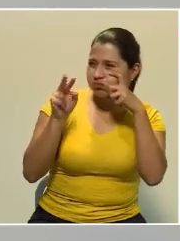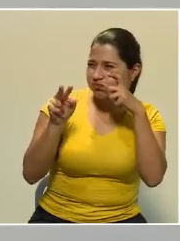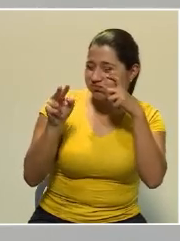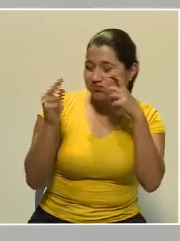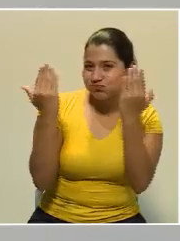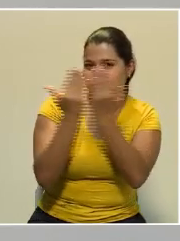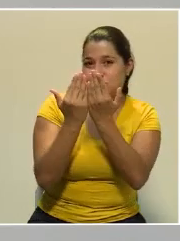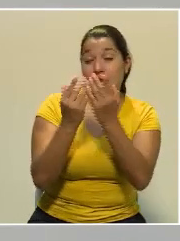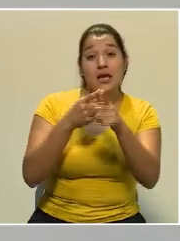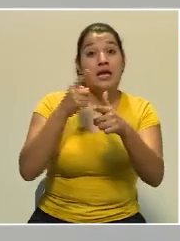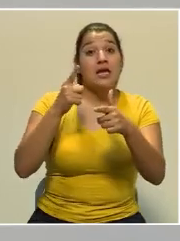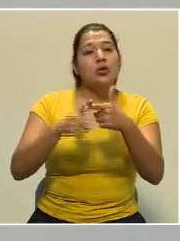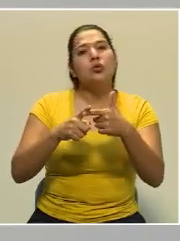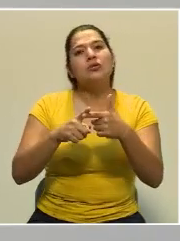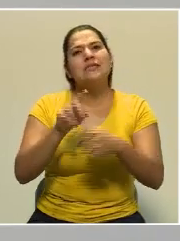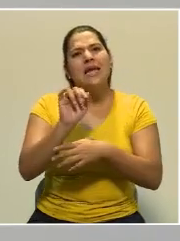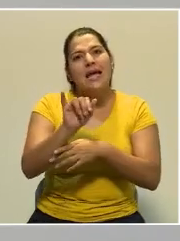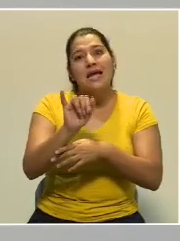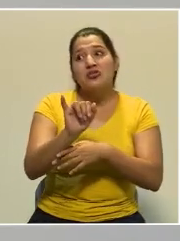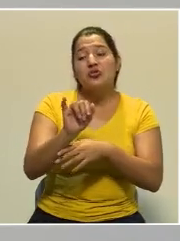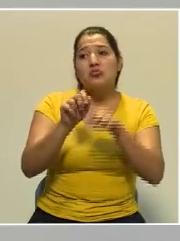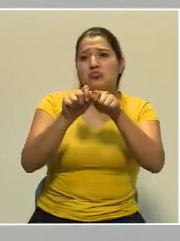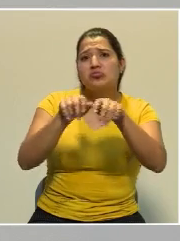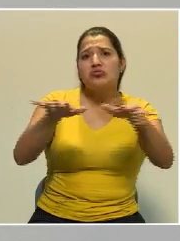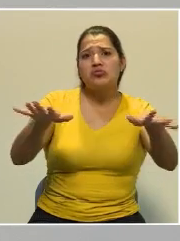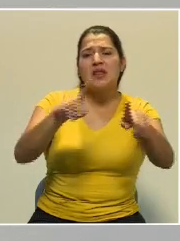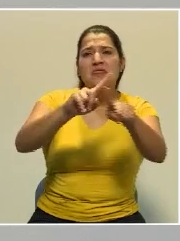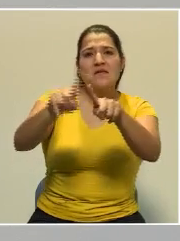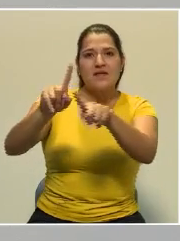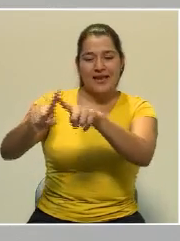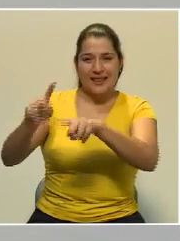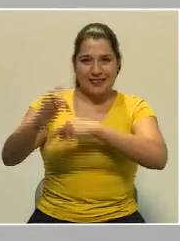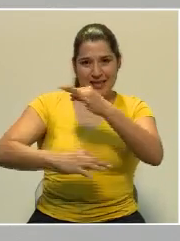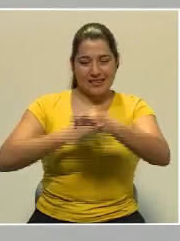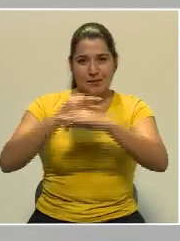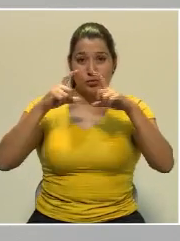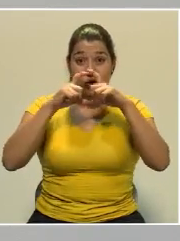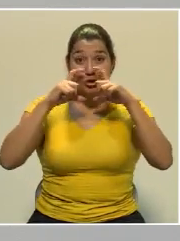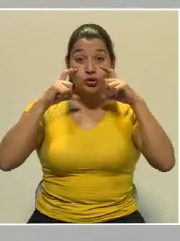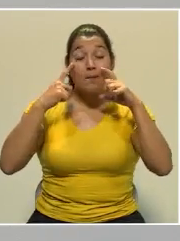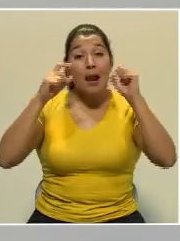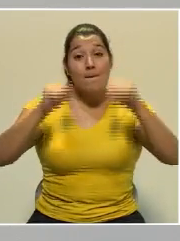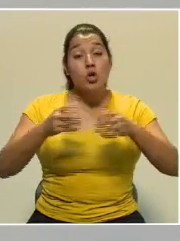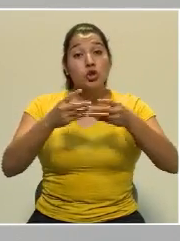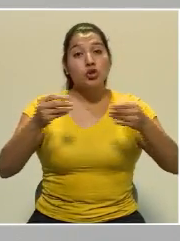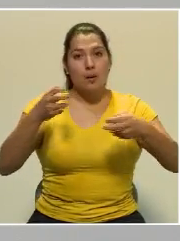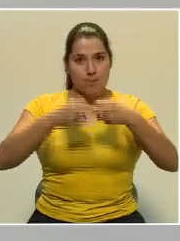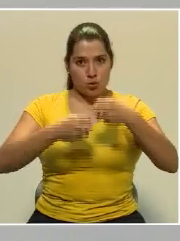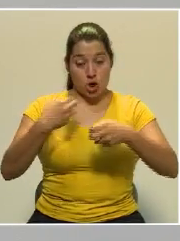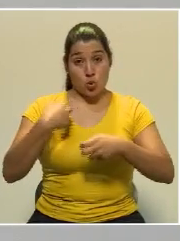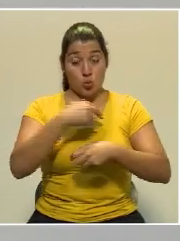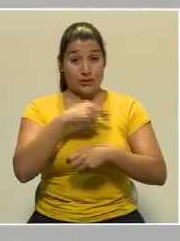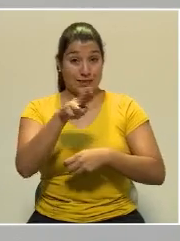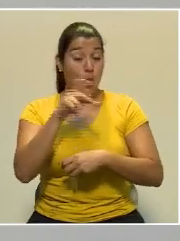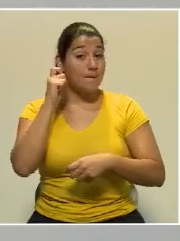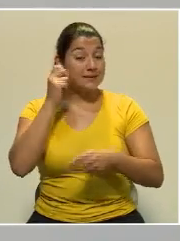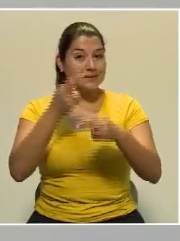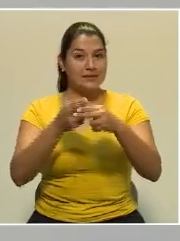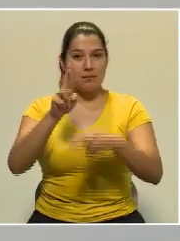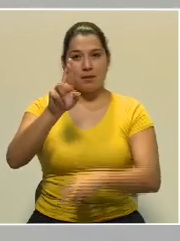el auge de distintos proyectos de mascarillas para solventar el problema. Nuestra compañera, la periodista